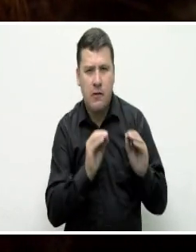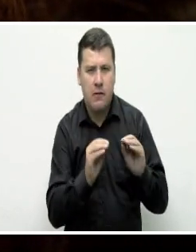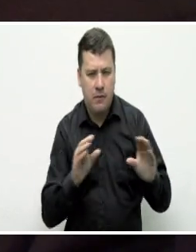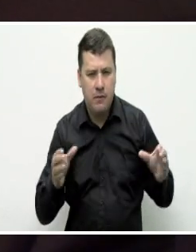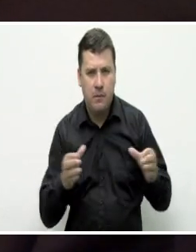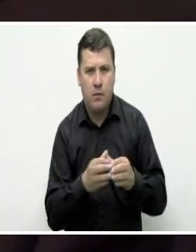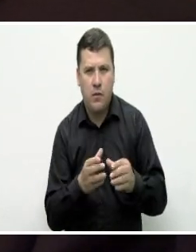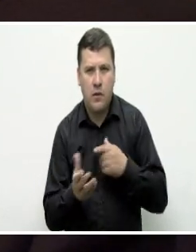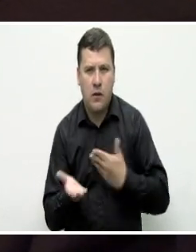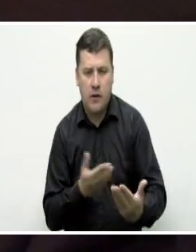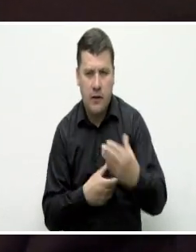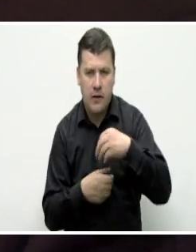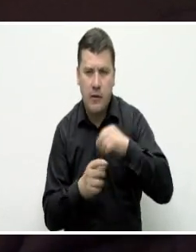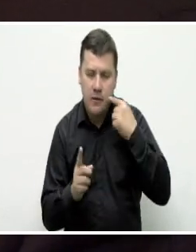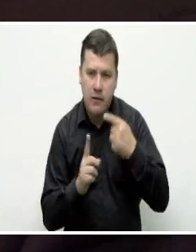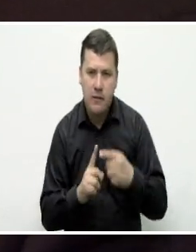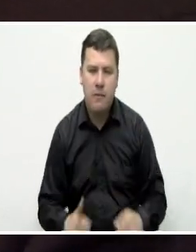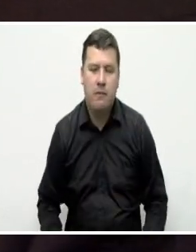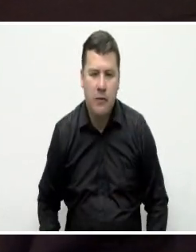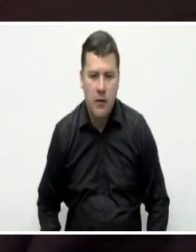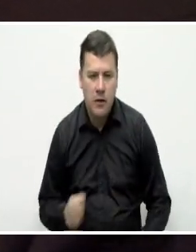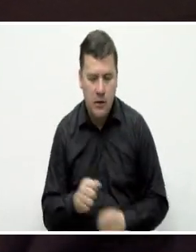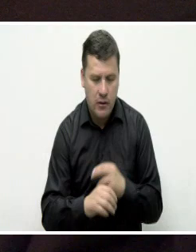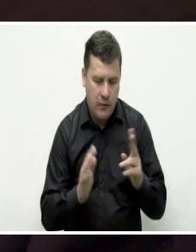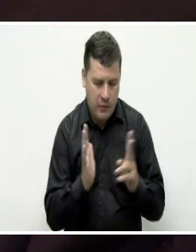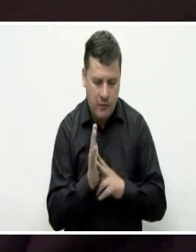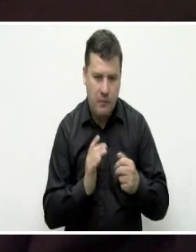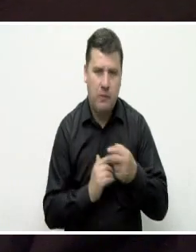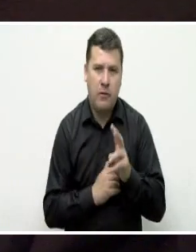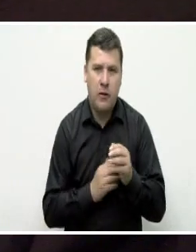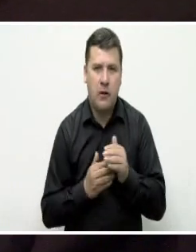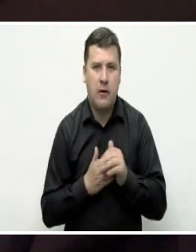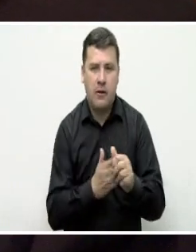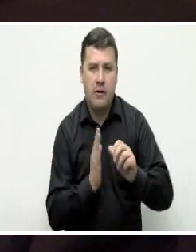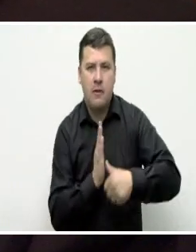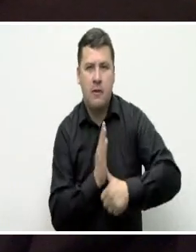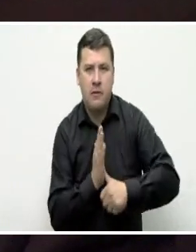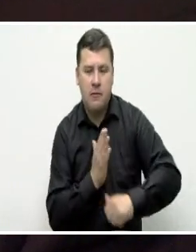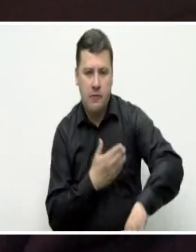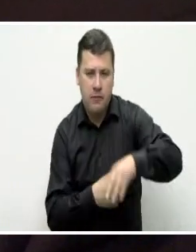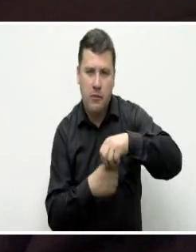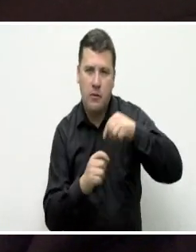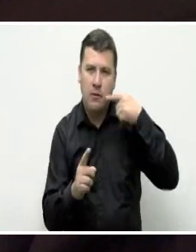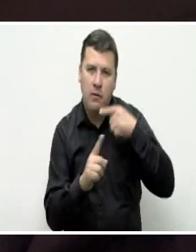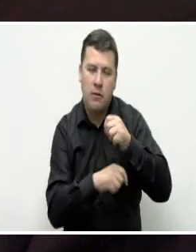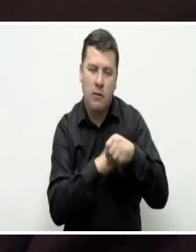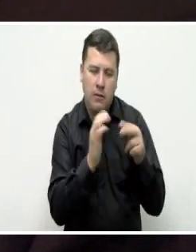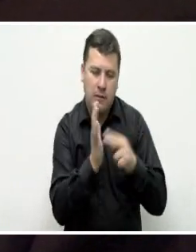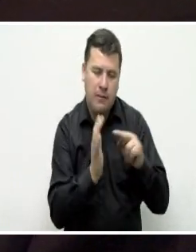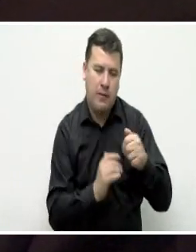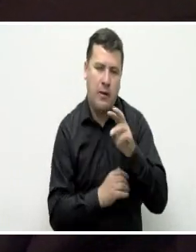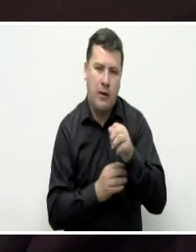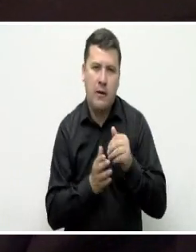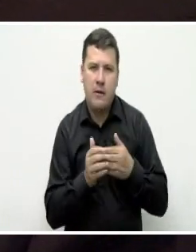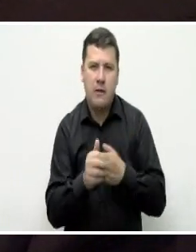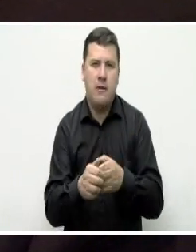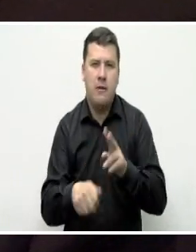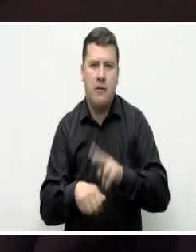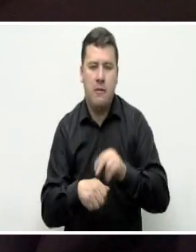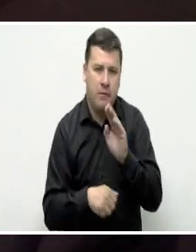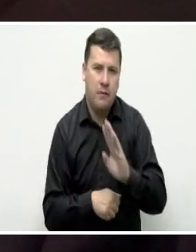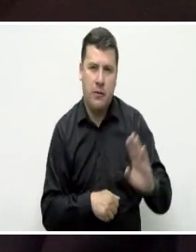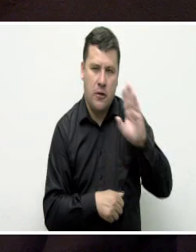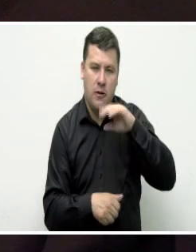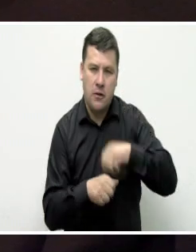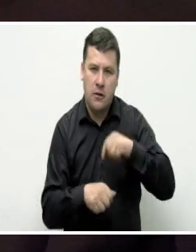a nuestros servidores públicos. El 2016 fue la guía del registrador municipal, el 2017 la guía del delegado